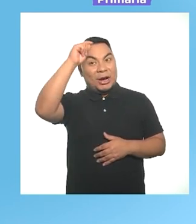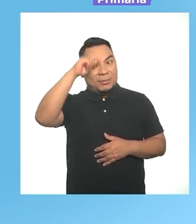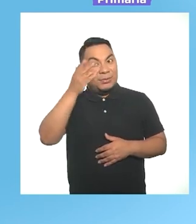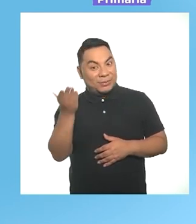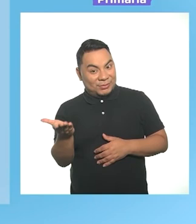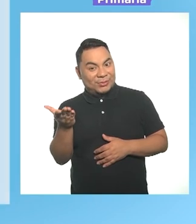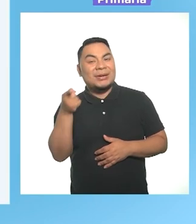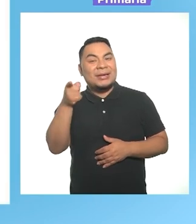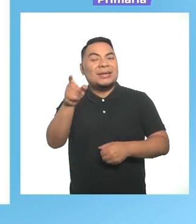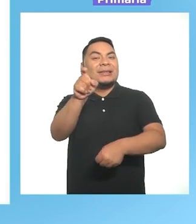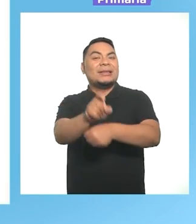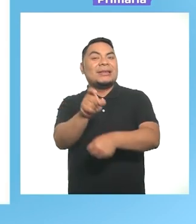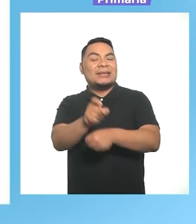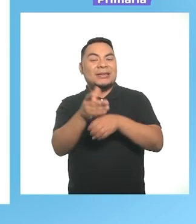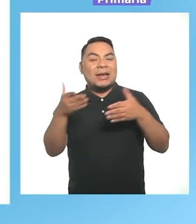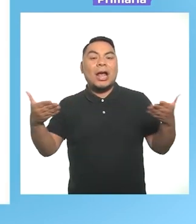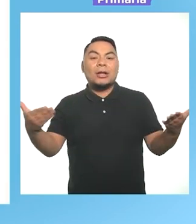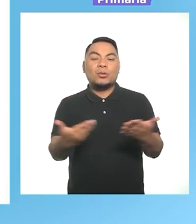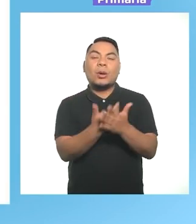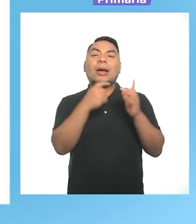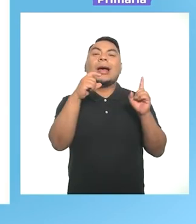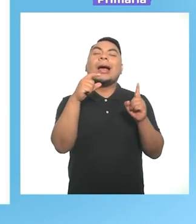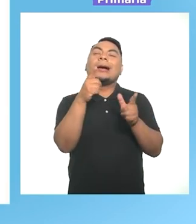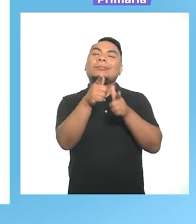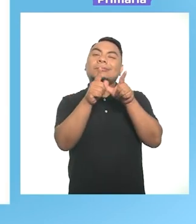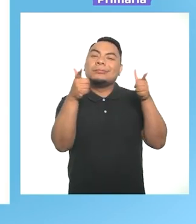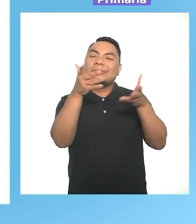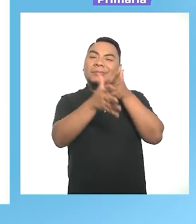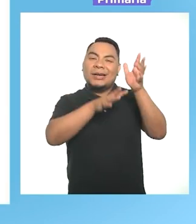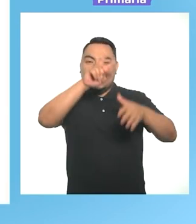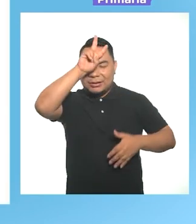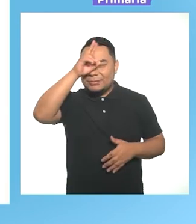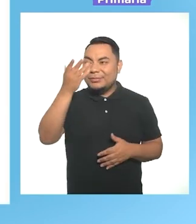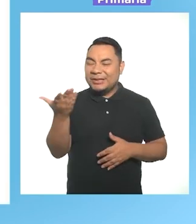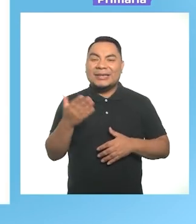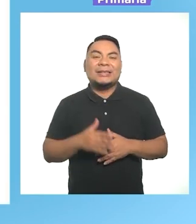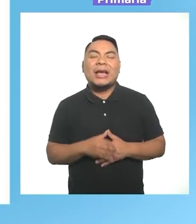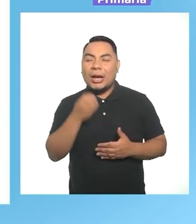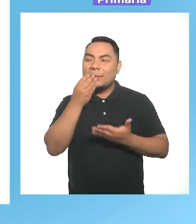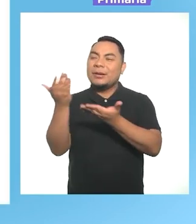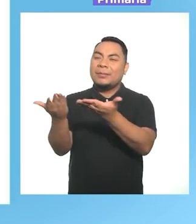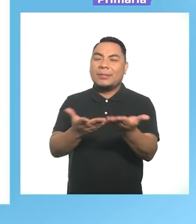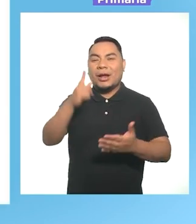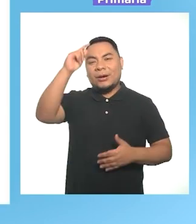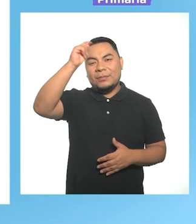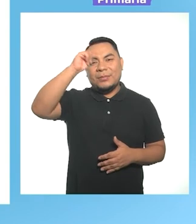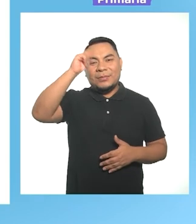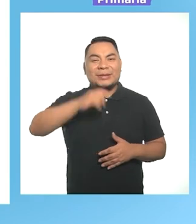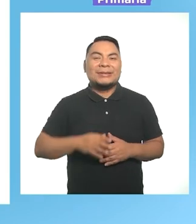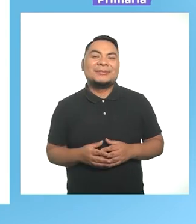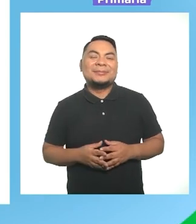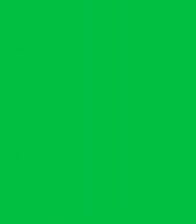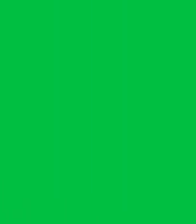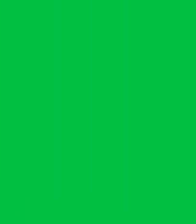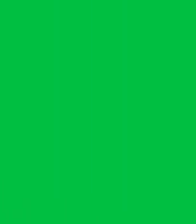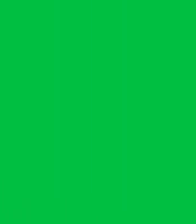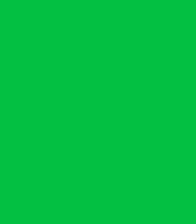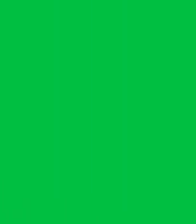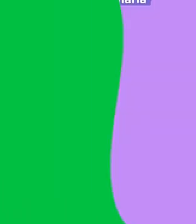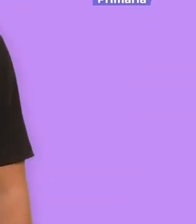Paul Valdés para que nos enseñe nuevas palabras en lengua de señas peruana. ¡Bienvenido, Paul!